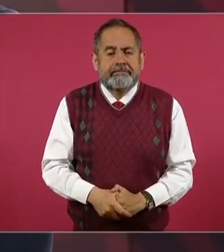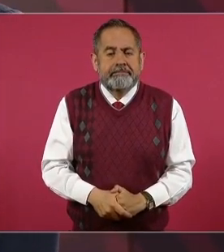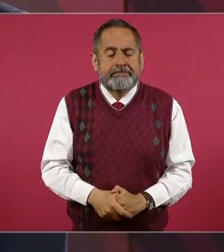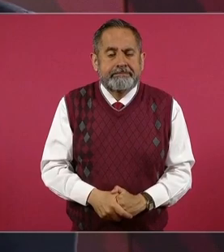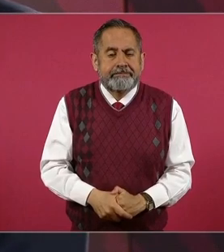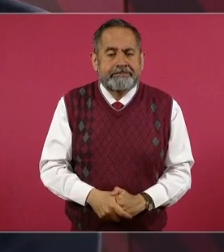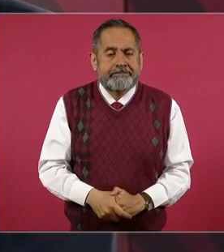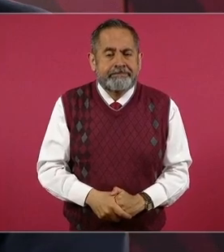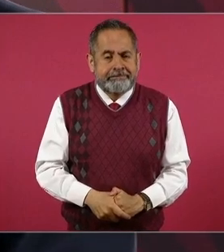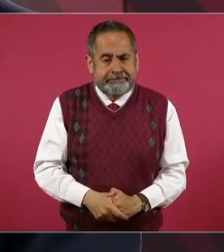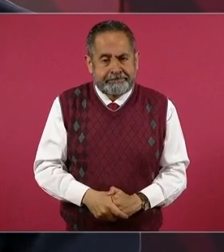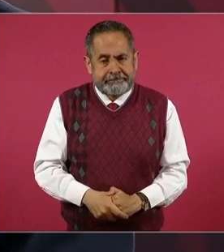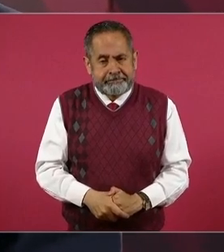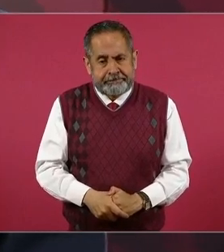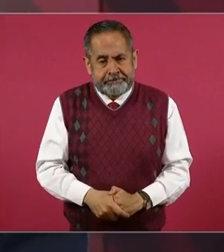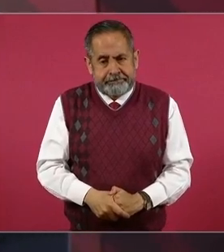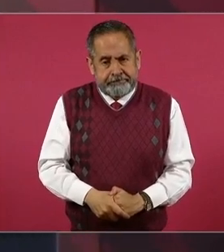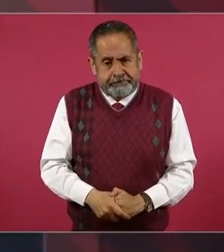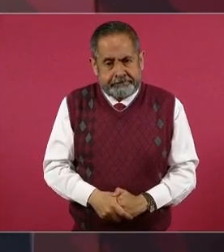Entonces,